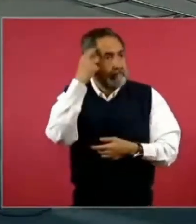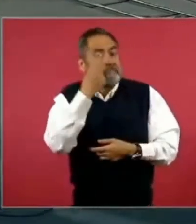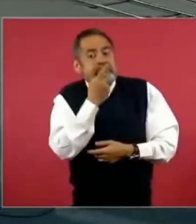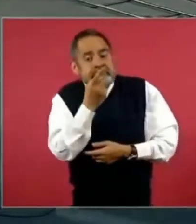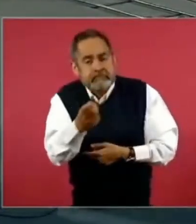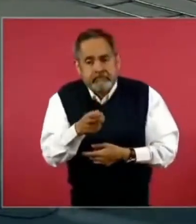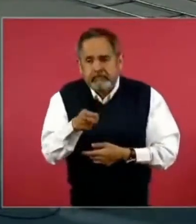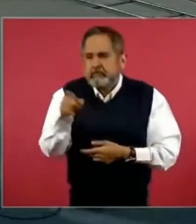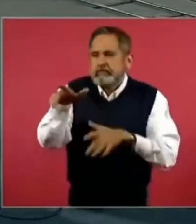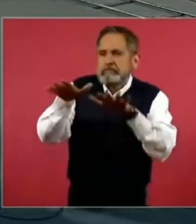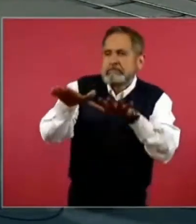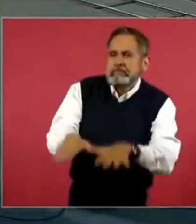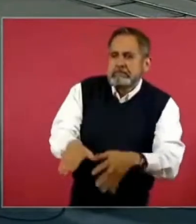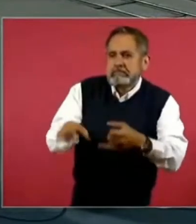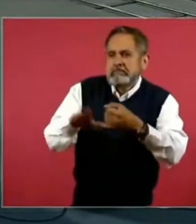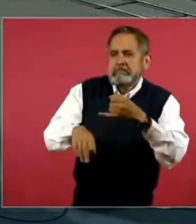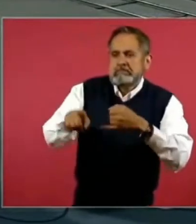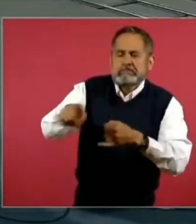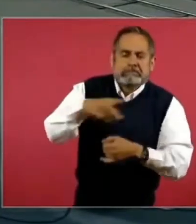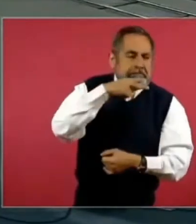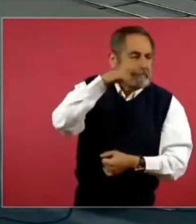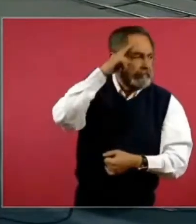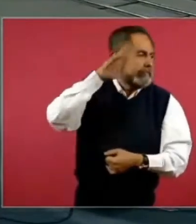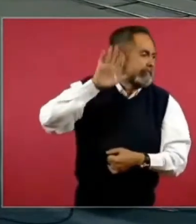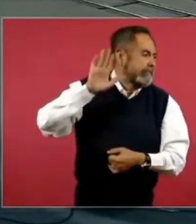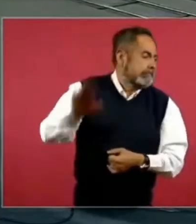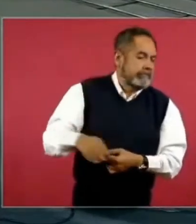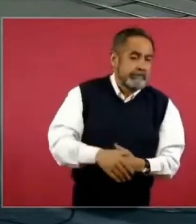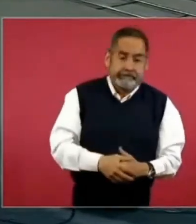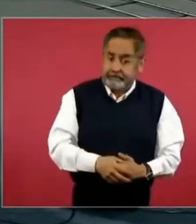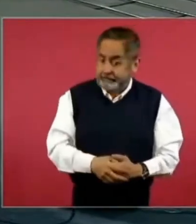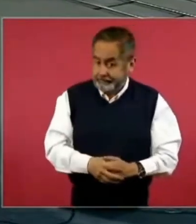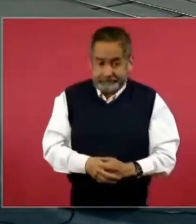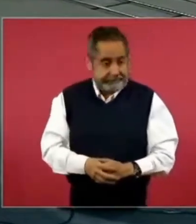el de abajo de la pirámide social.